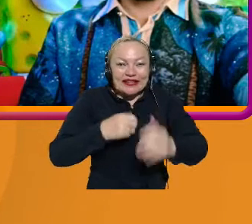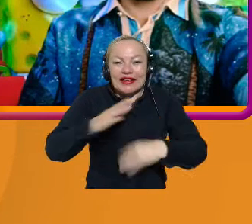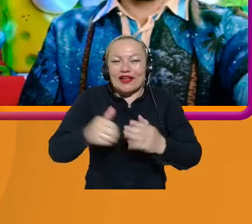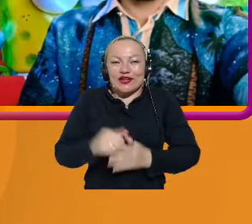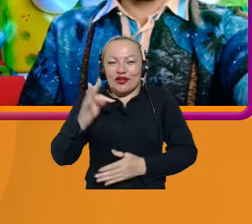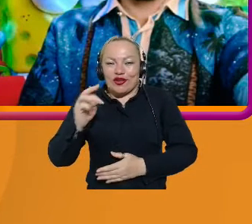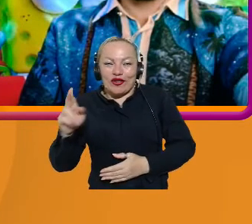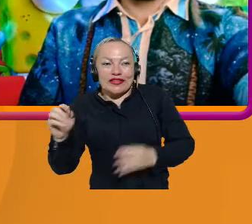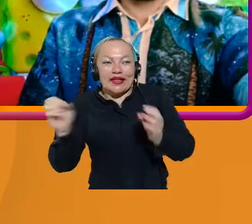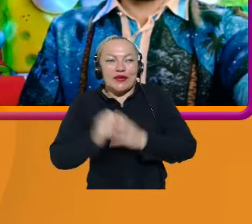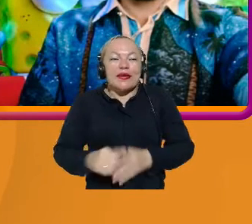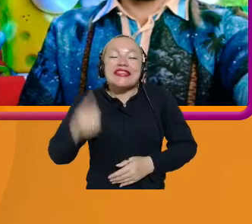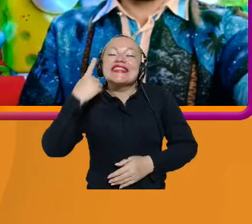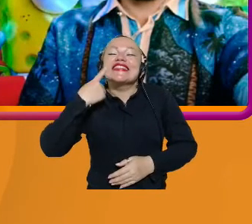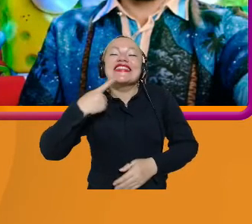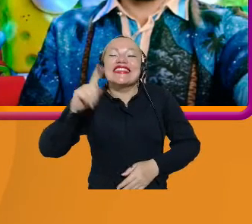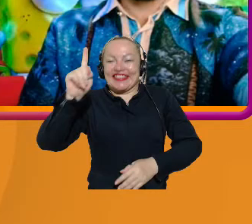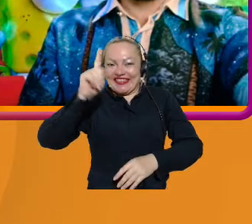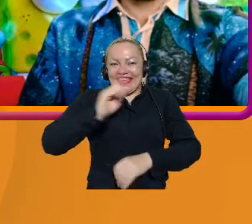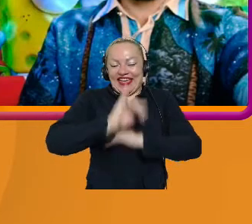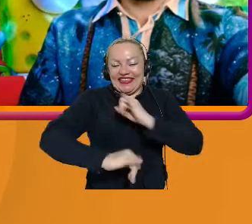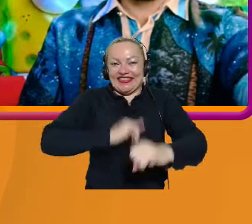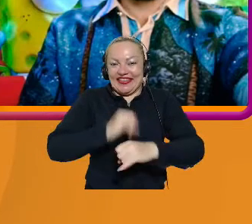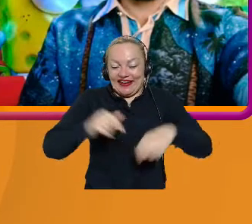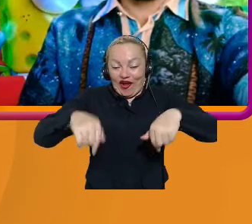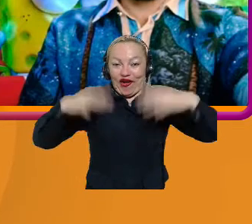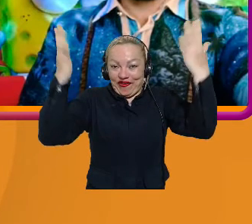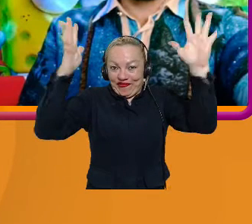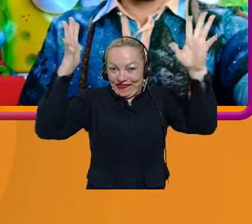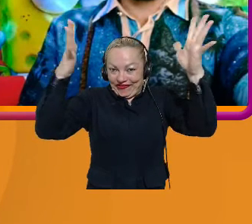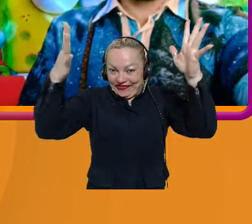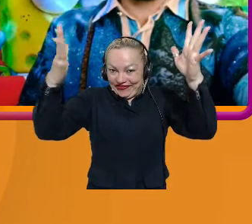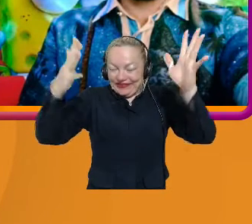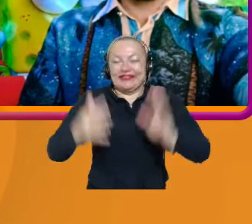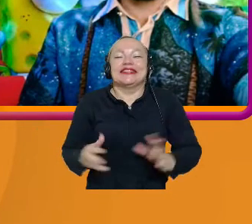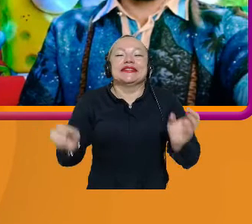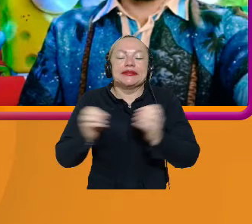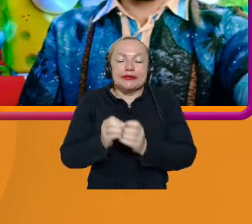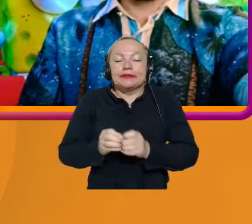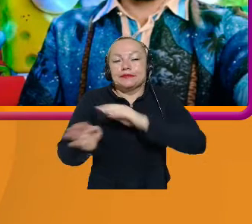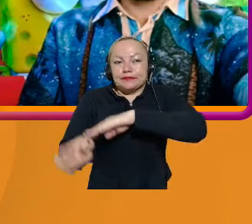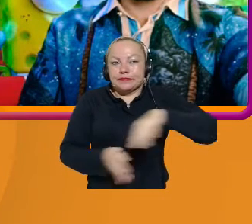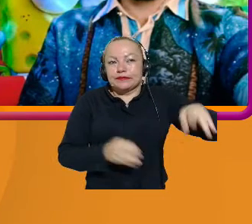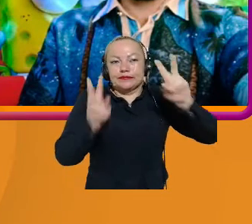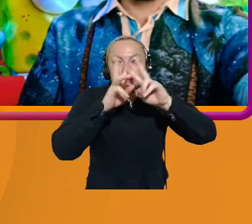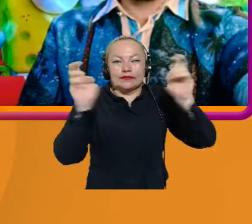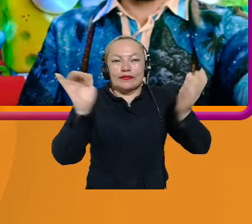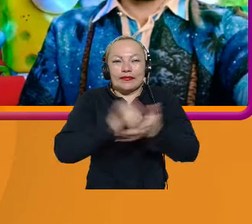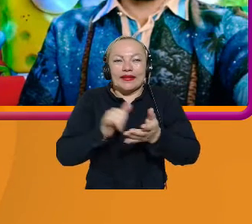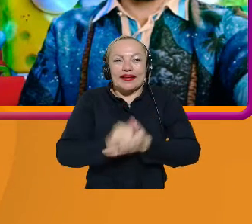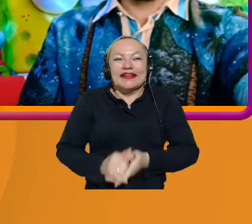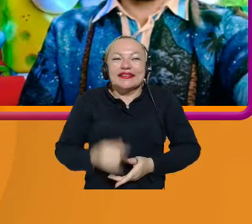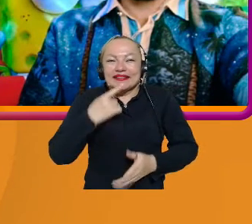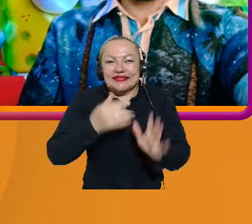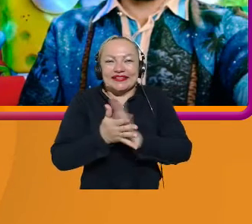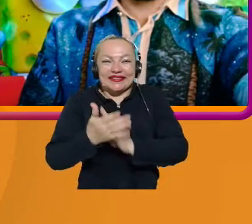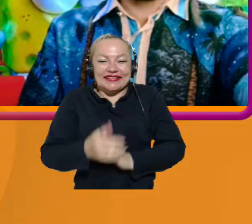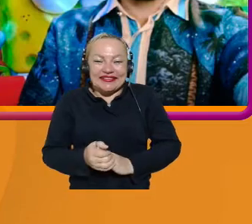tontón. Entonces, hoy es día del reggaetón. Del reggaetón. Hoy, cambiando de tema, ahí está Don J Balvin. ¿Ese es quién,